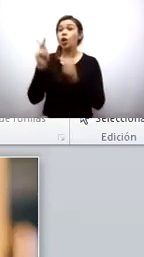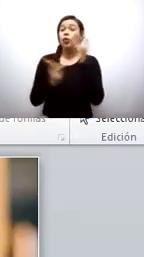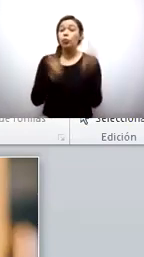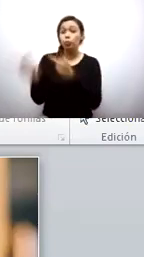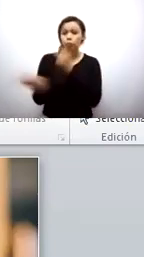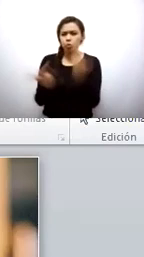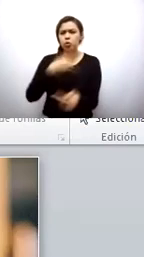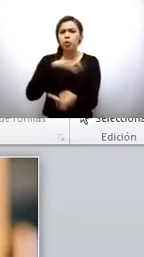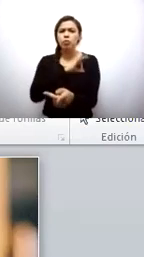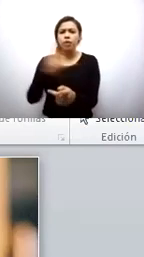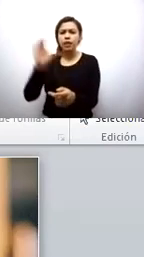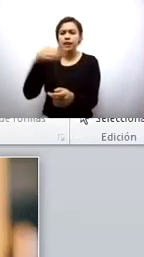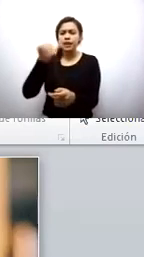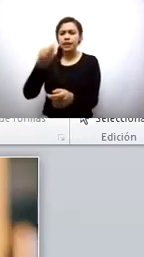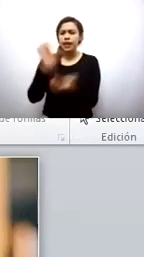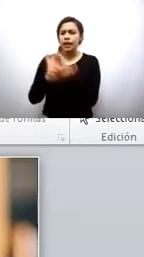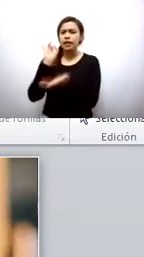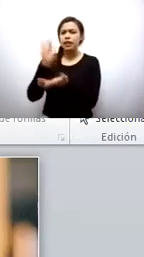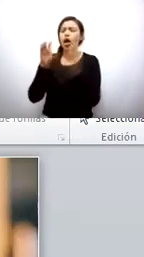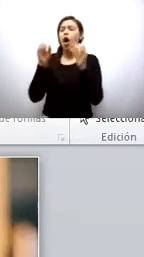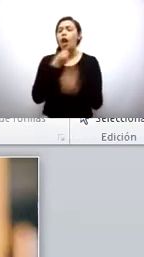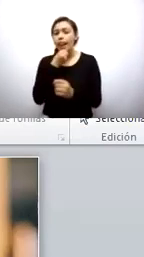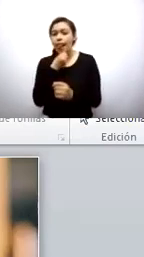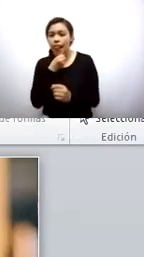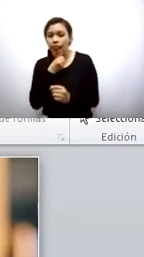pueden colocarla a través del chat o abrir su micrófono.